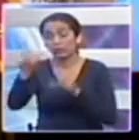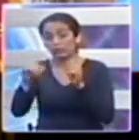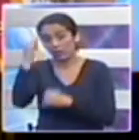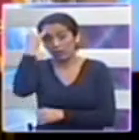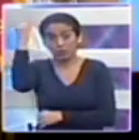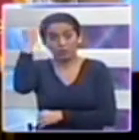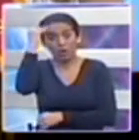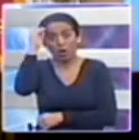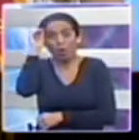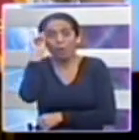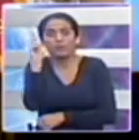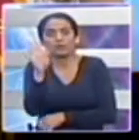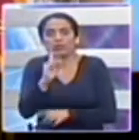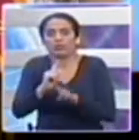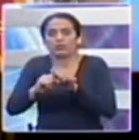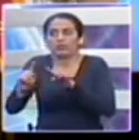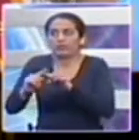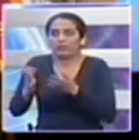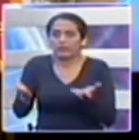no tienen